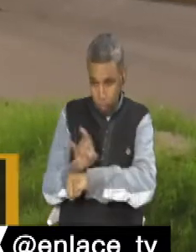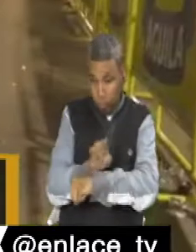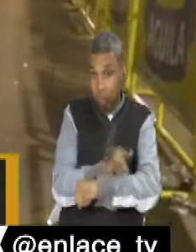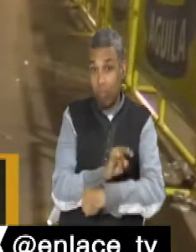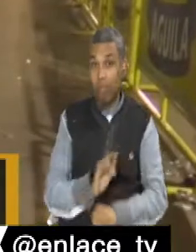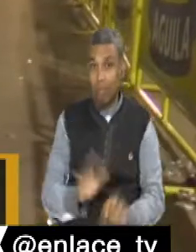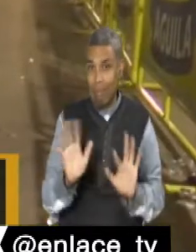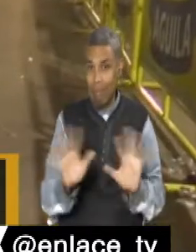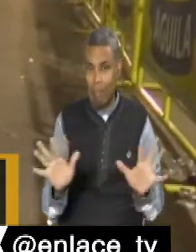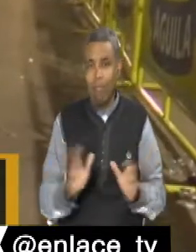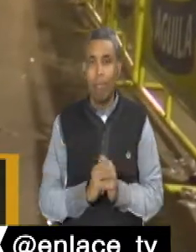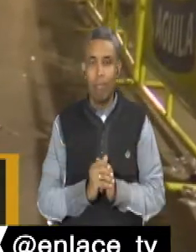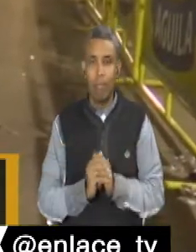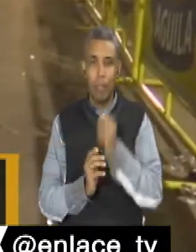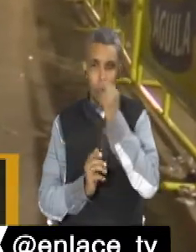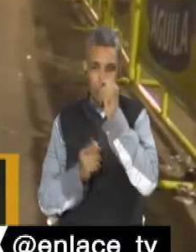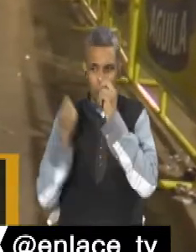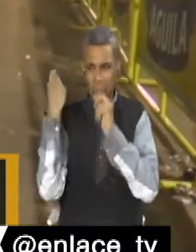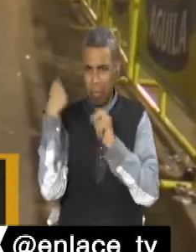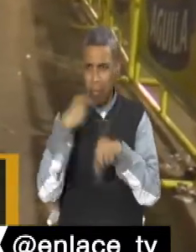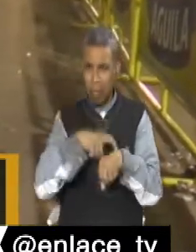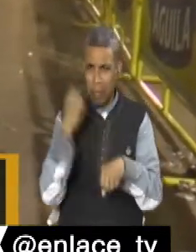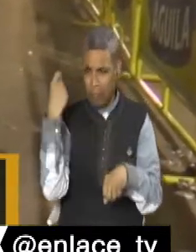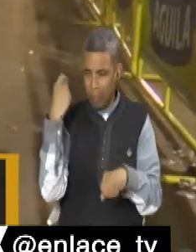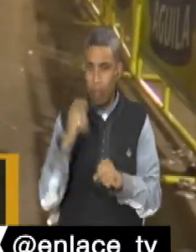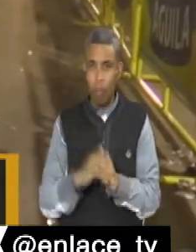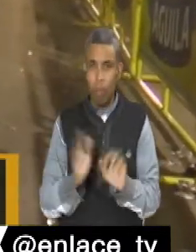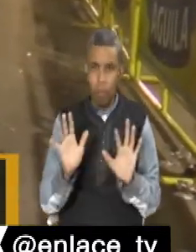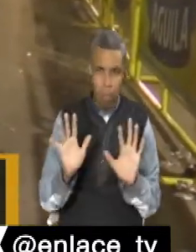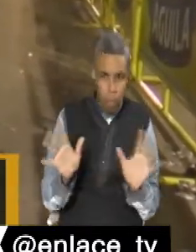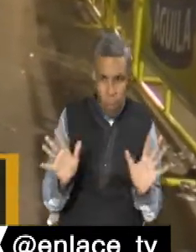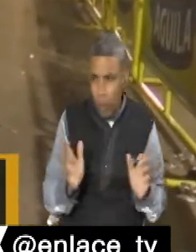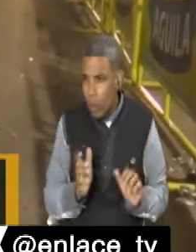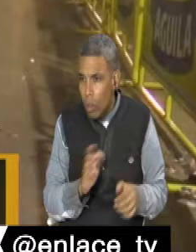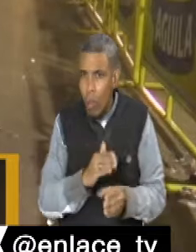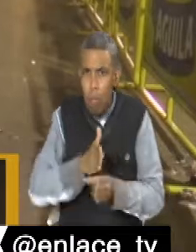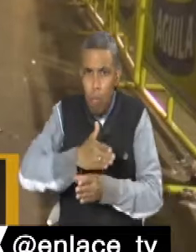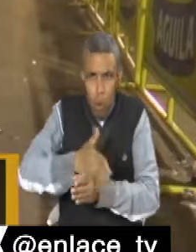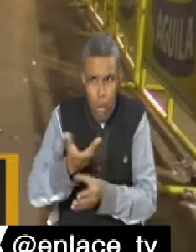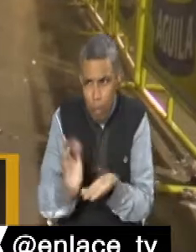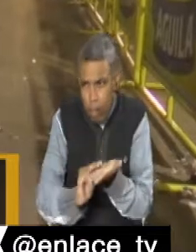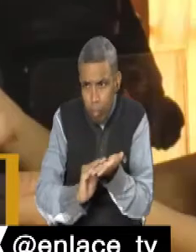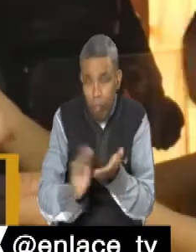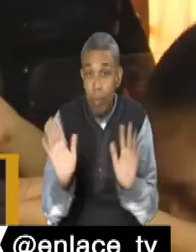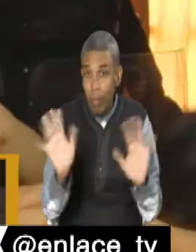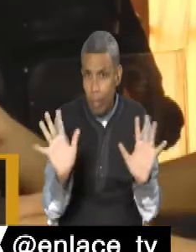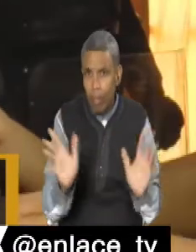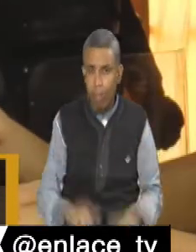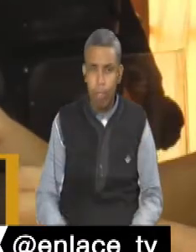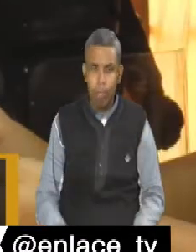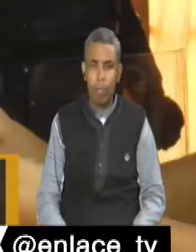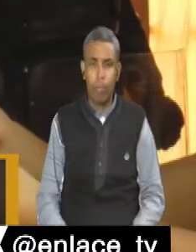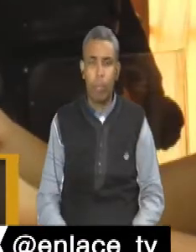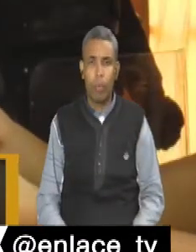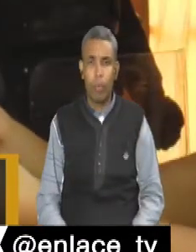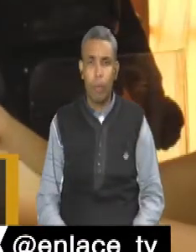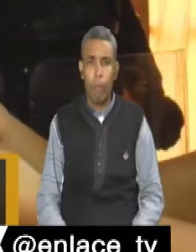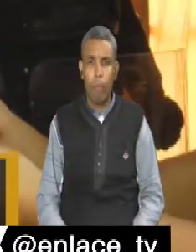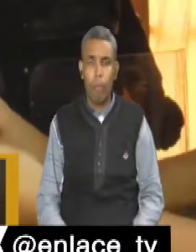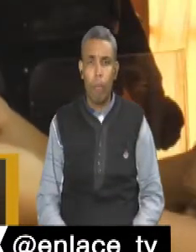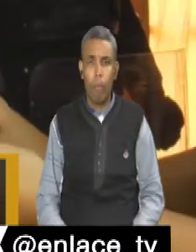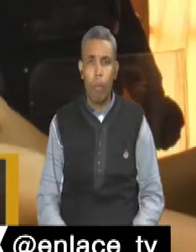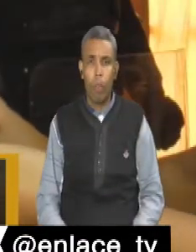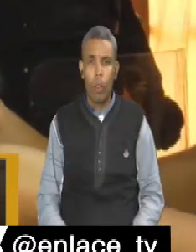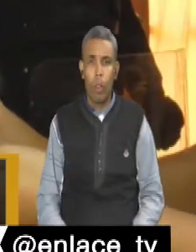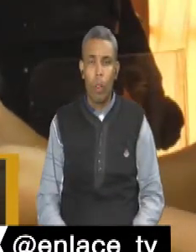Bucaramanga. En las últimas horas, la policía ya ha atendido algunas situaciones con los hinchas. Vamos a tener dos secciones del